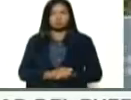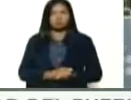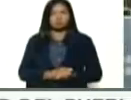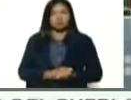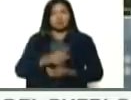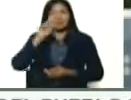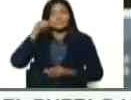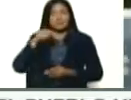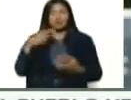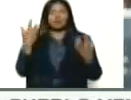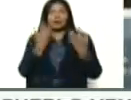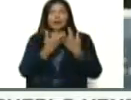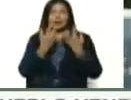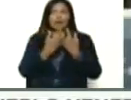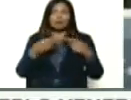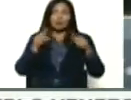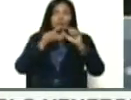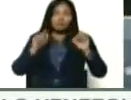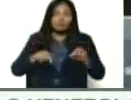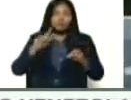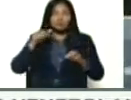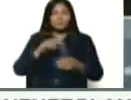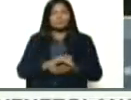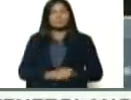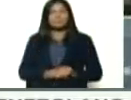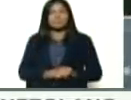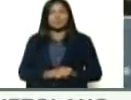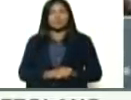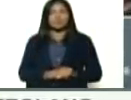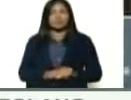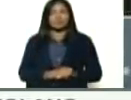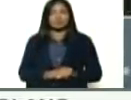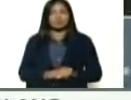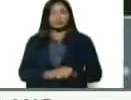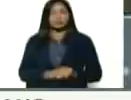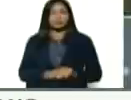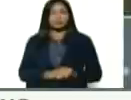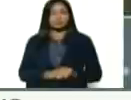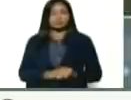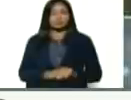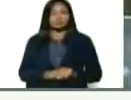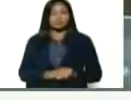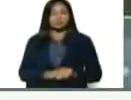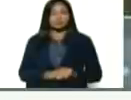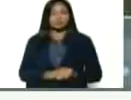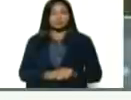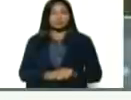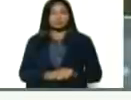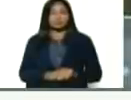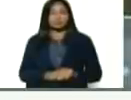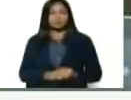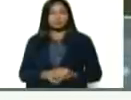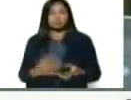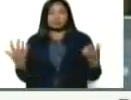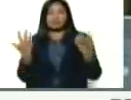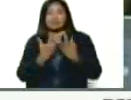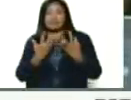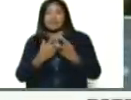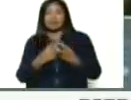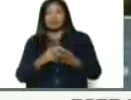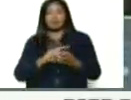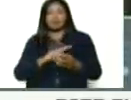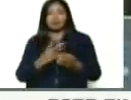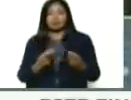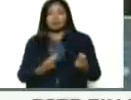de carácter no convencional multiforme una guerra criminal contra la economía